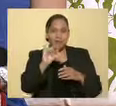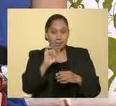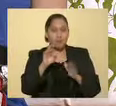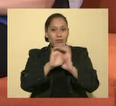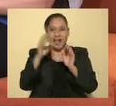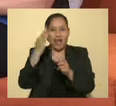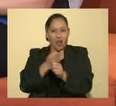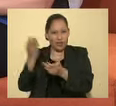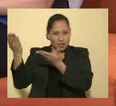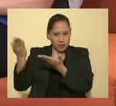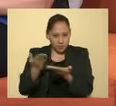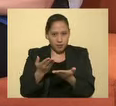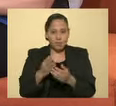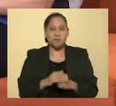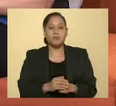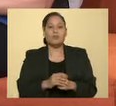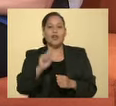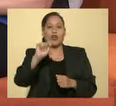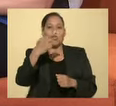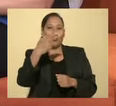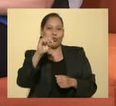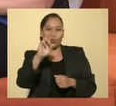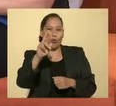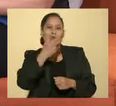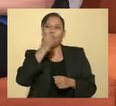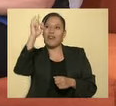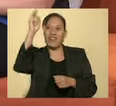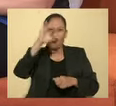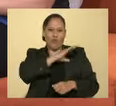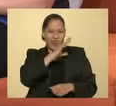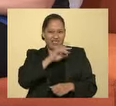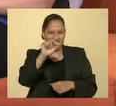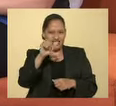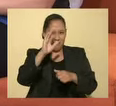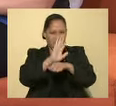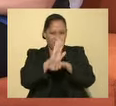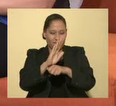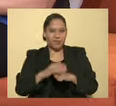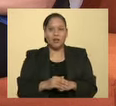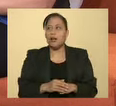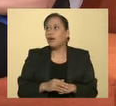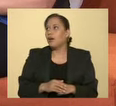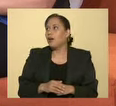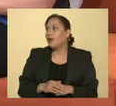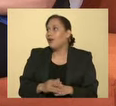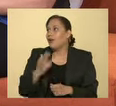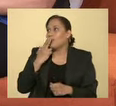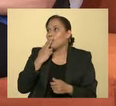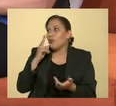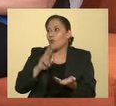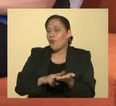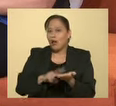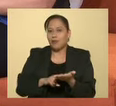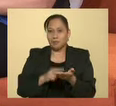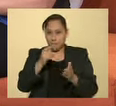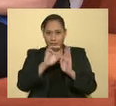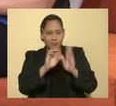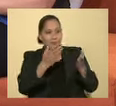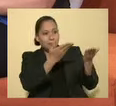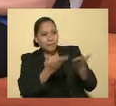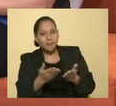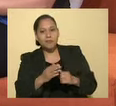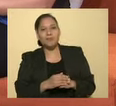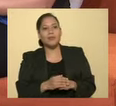entrara por la puerta, entonces aquí las chicas inmediatamente valorarían al actor de una manera. Y si inmediatamente